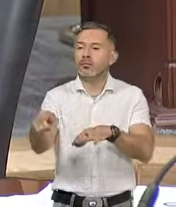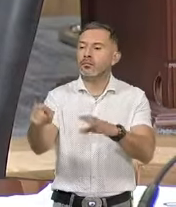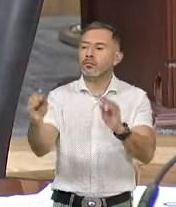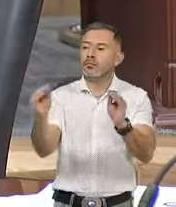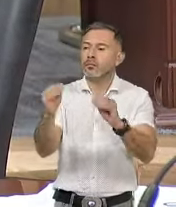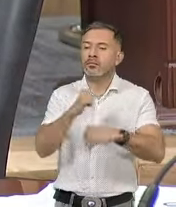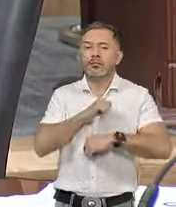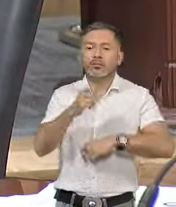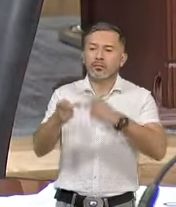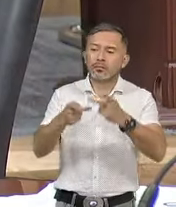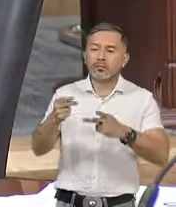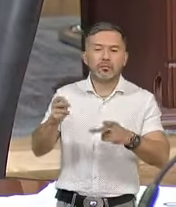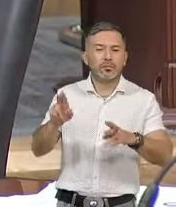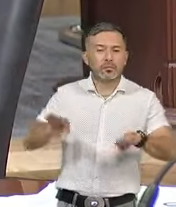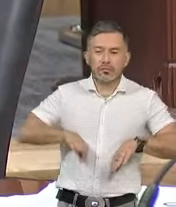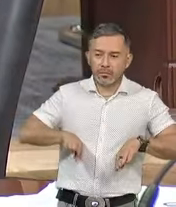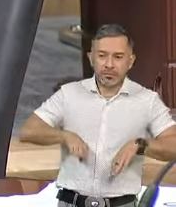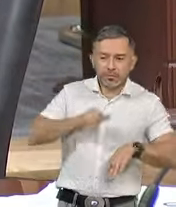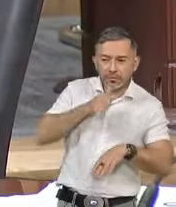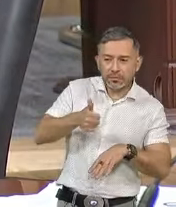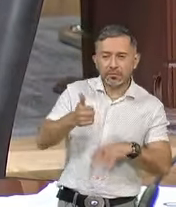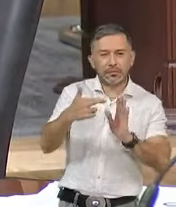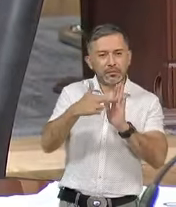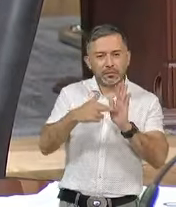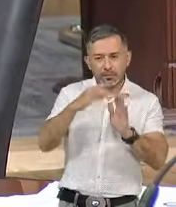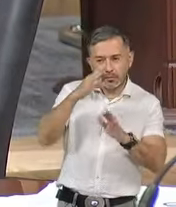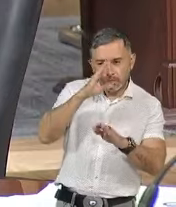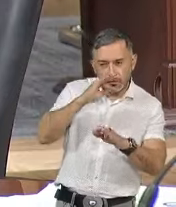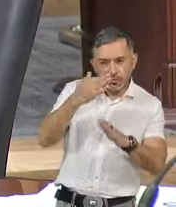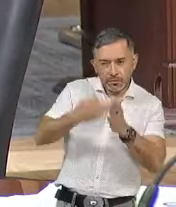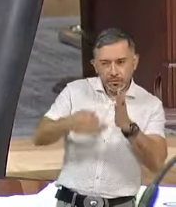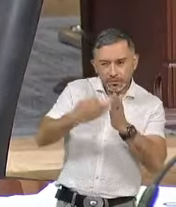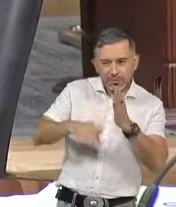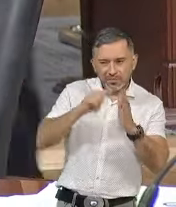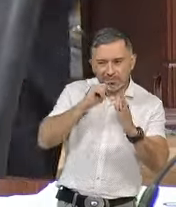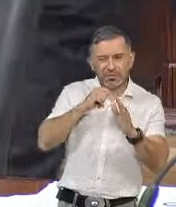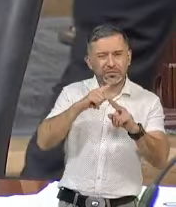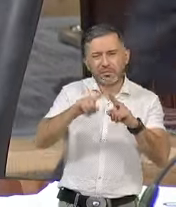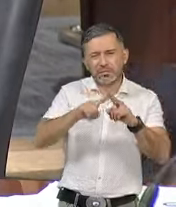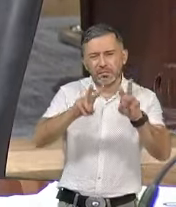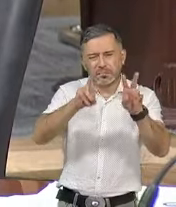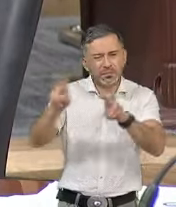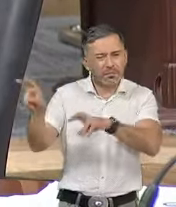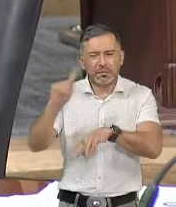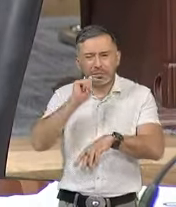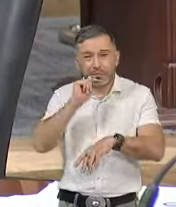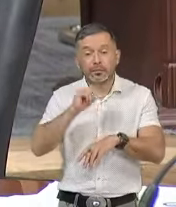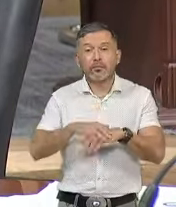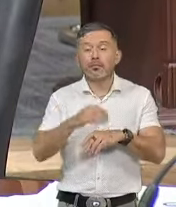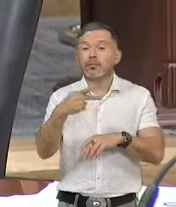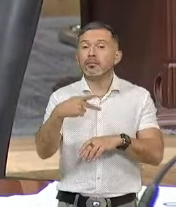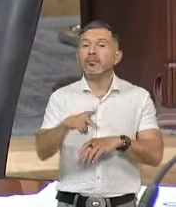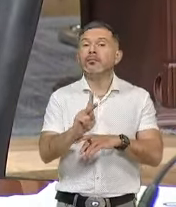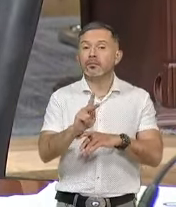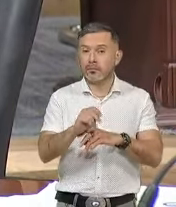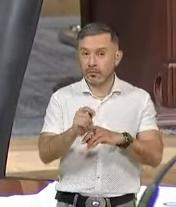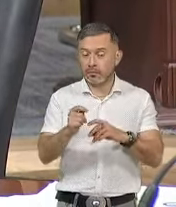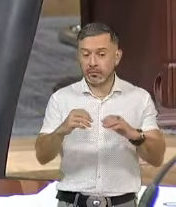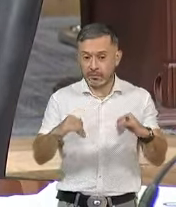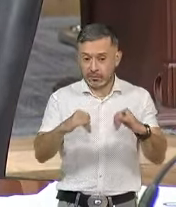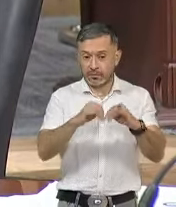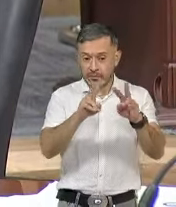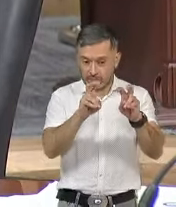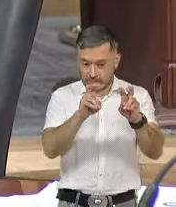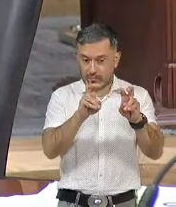adecuada no cumple con tales reglas etcétera etcétera etcétera sin embargo todas las instancias respecto de la Organización de